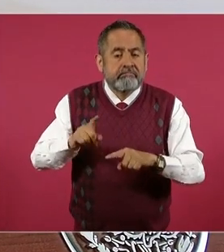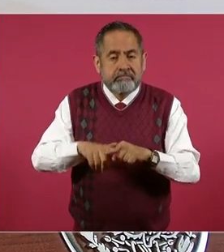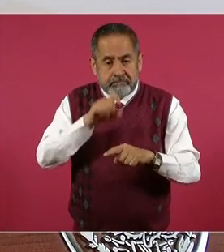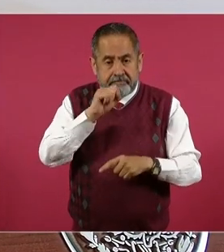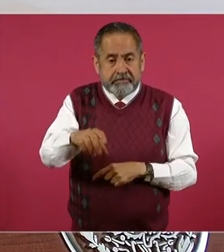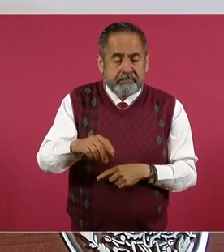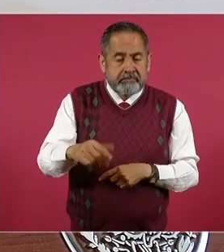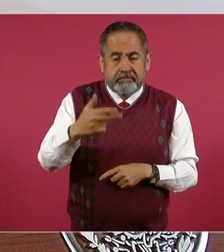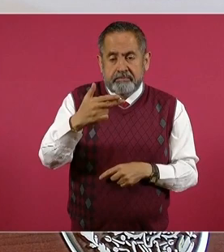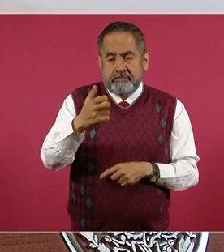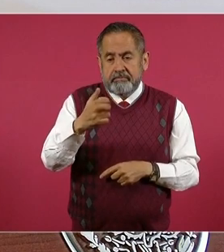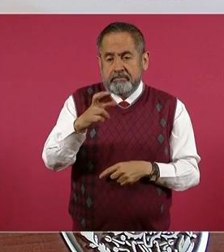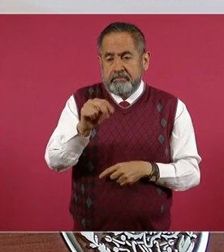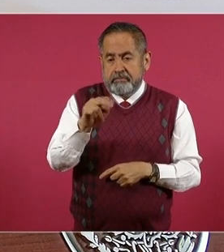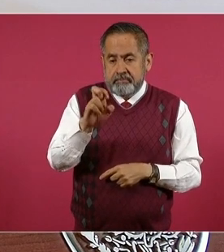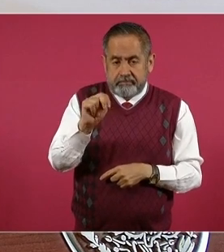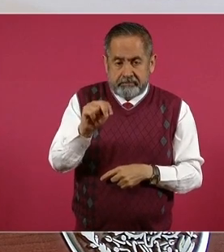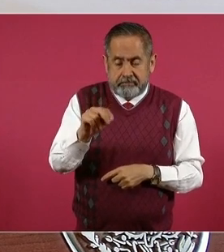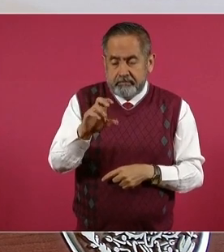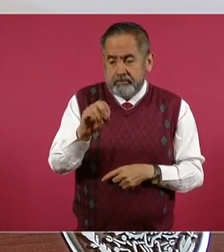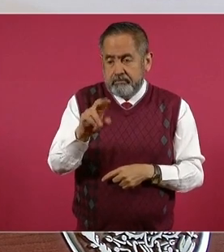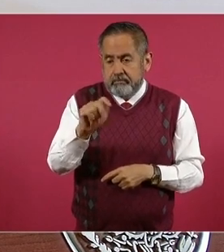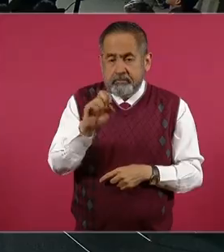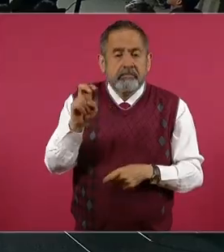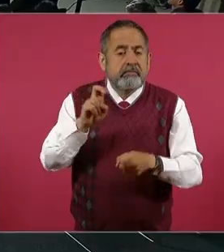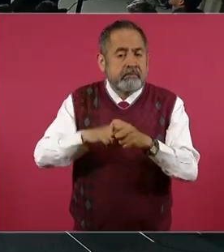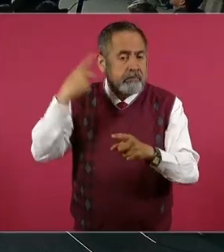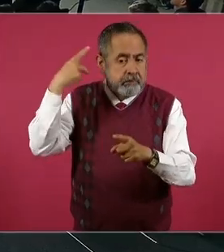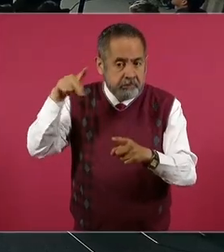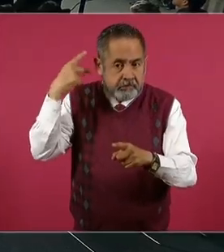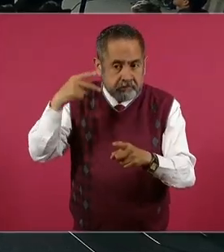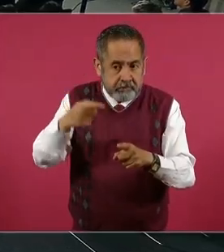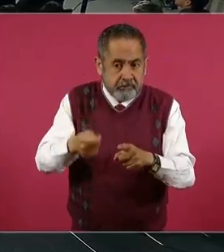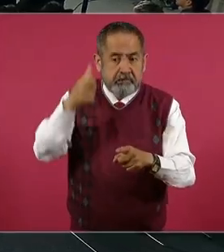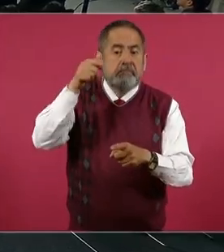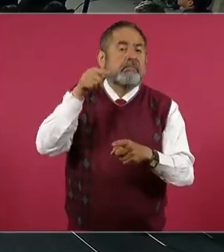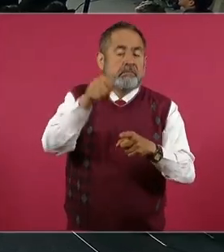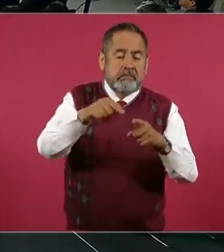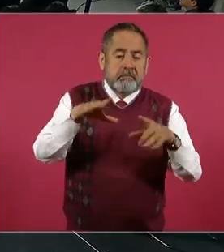Hernán Cortés en Puebla.